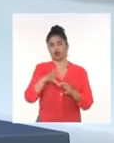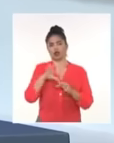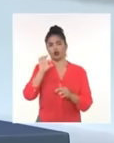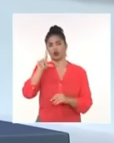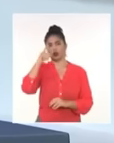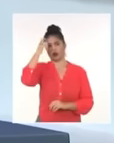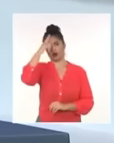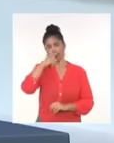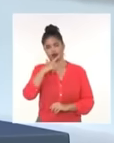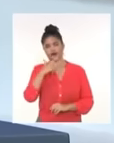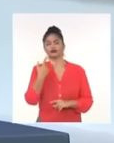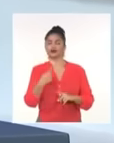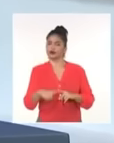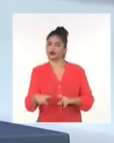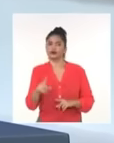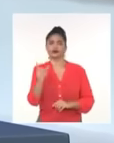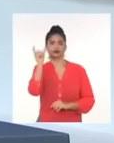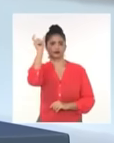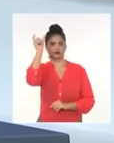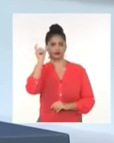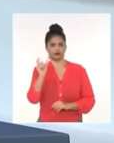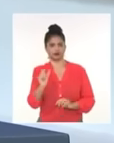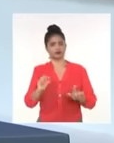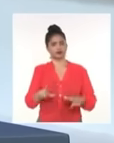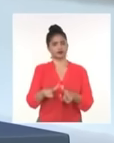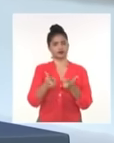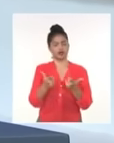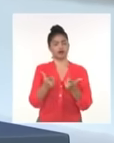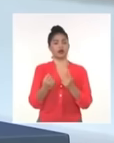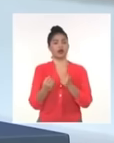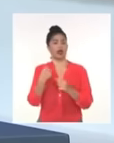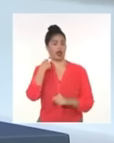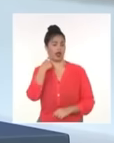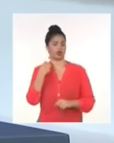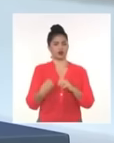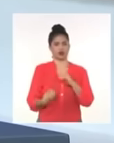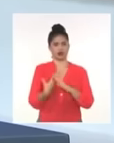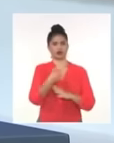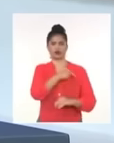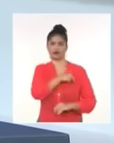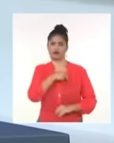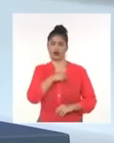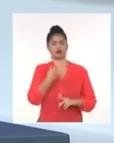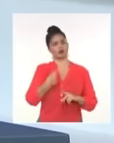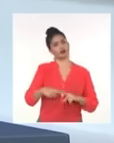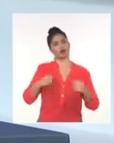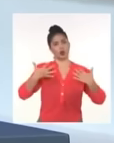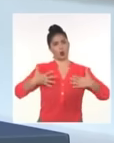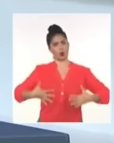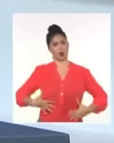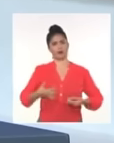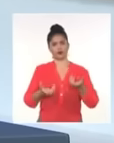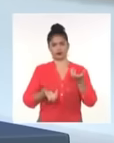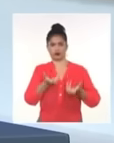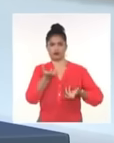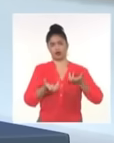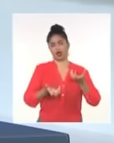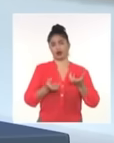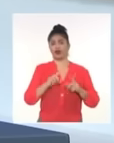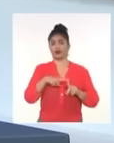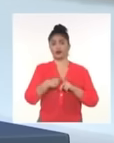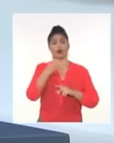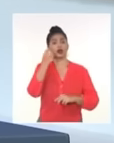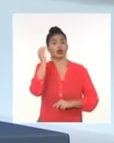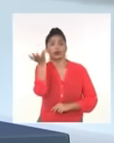Guanabale, las conmemorativas por los aniversarios de las FARC, entre otras. Su cadáver será cremado y sus cenizas serán depositadas